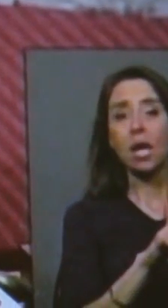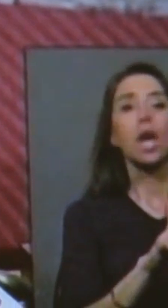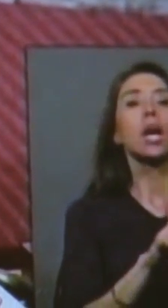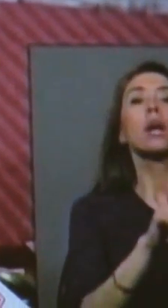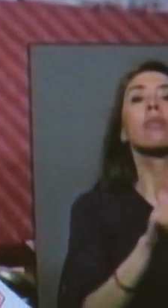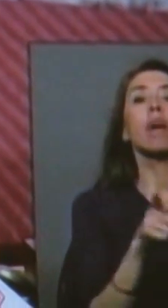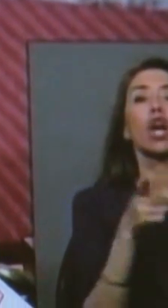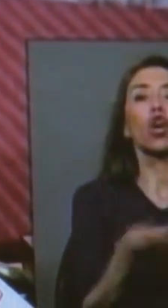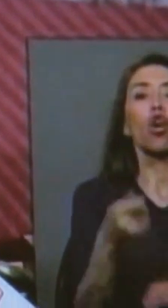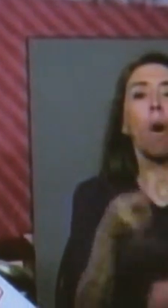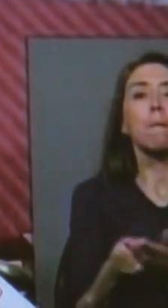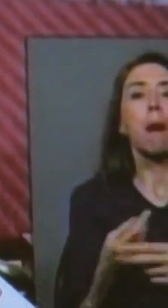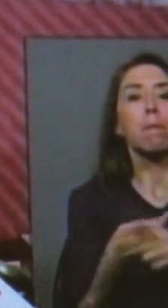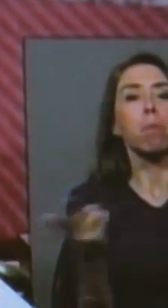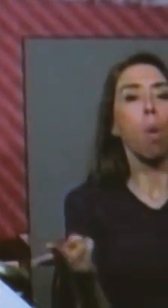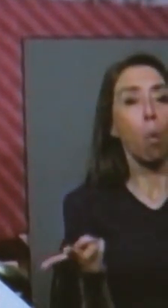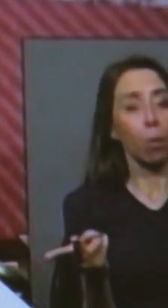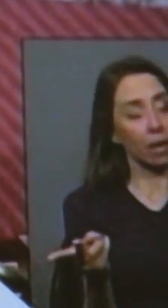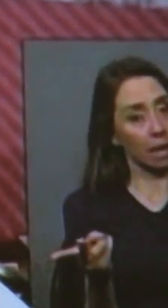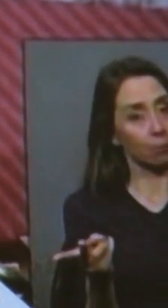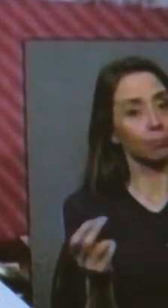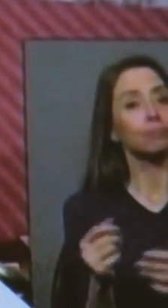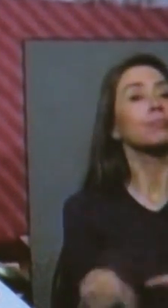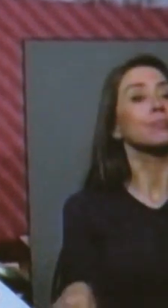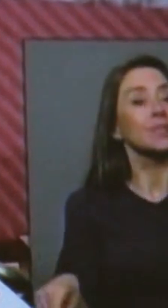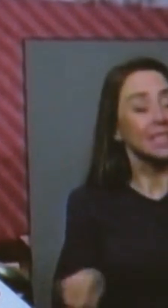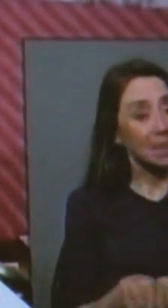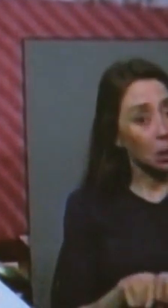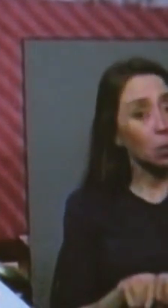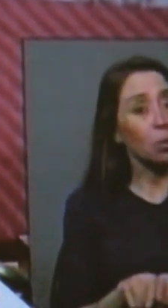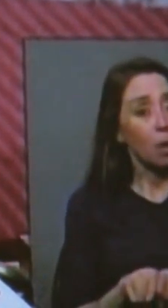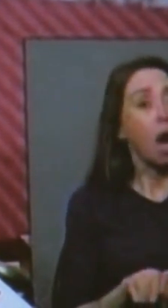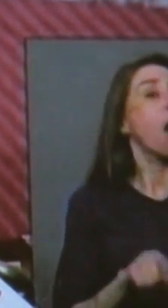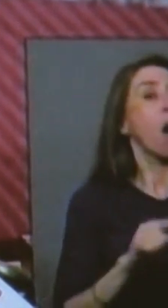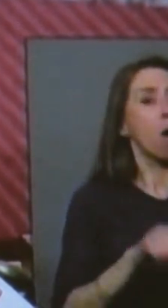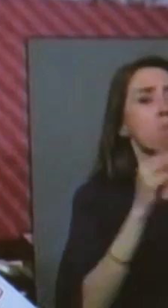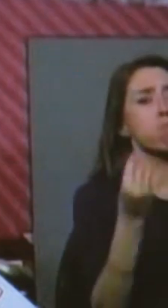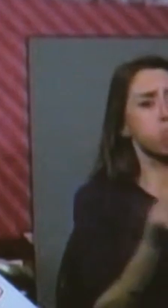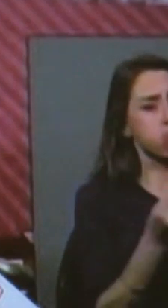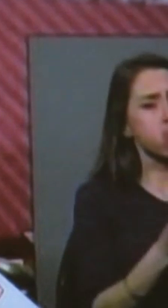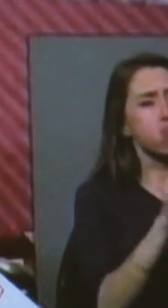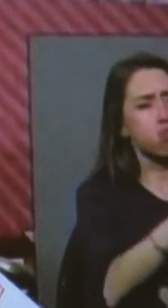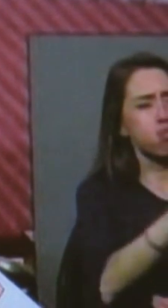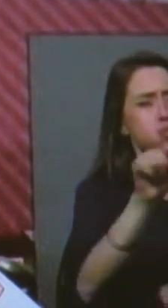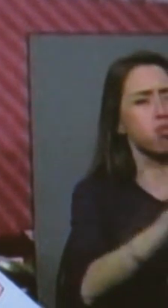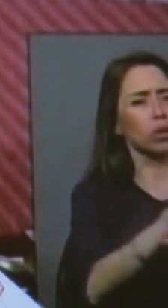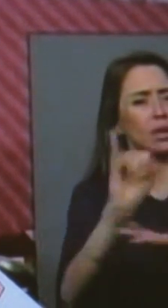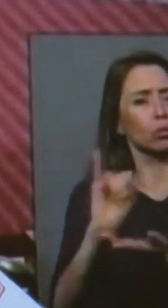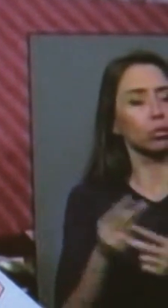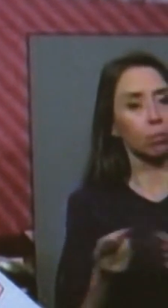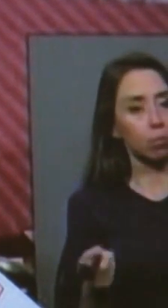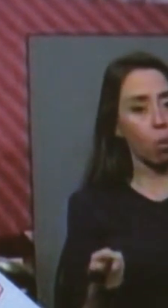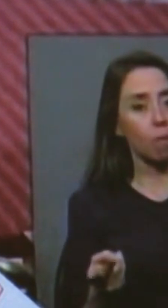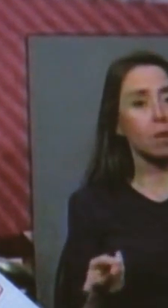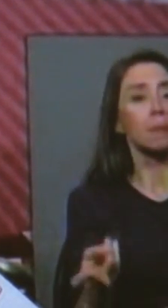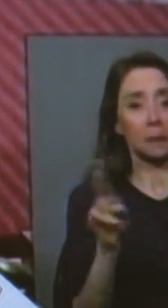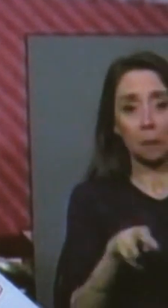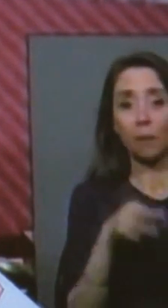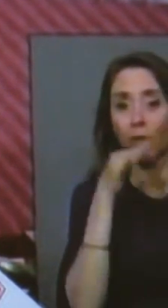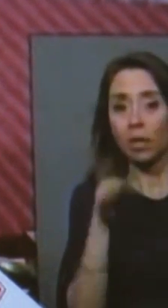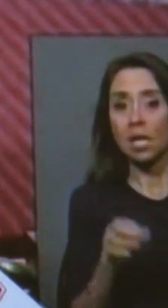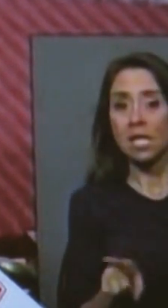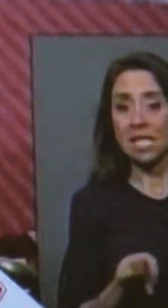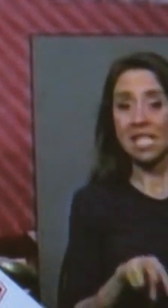compras públicas. Aquí, señor presidente, al igual que en muchas otras instituciones públicas, como por ejemplo, y vuelvo a mencionar